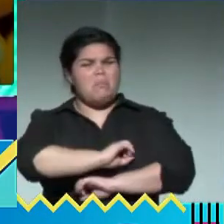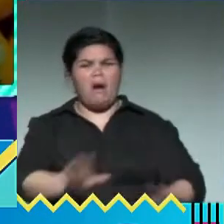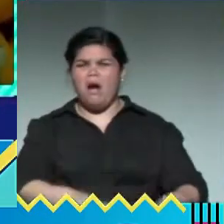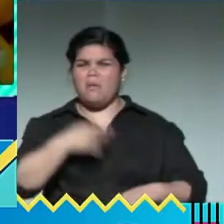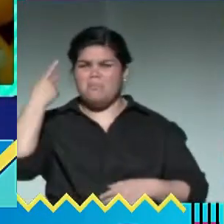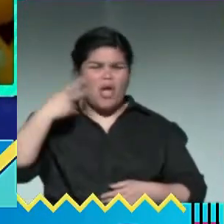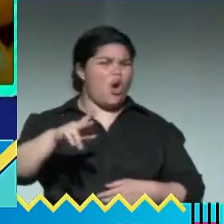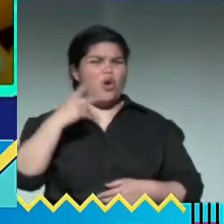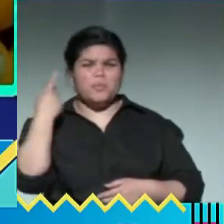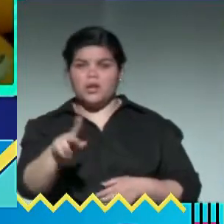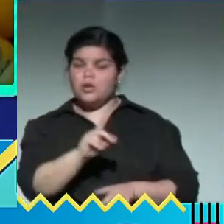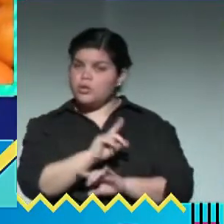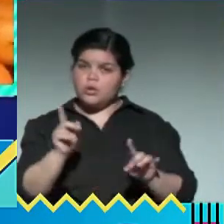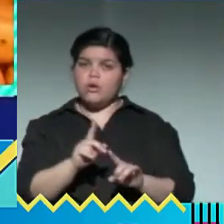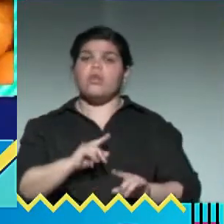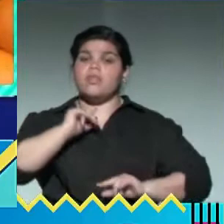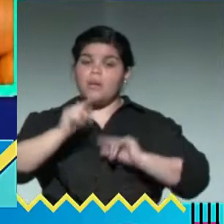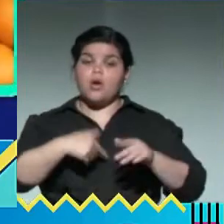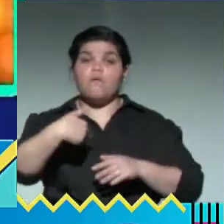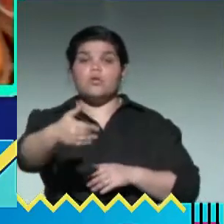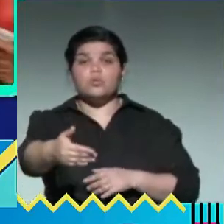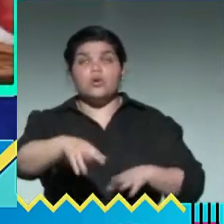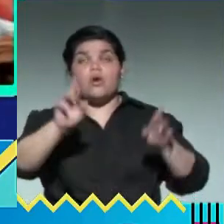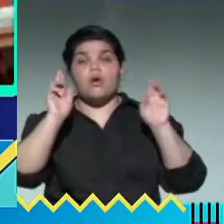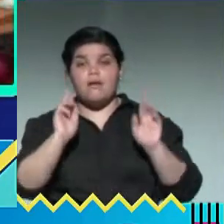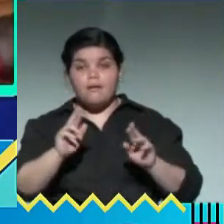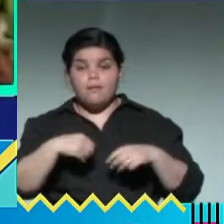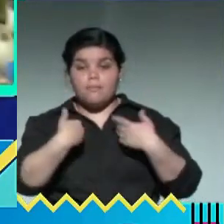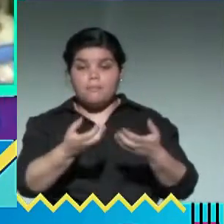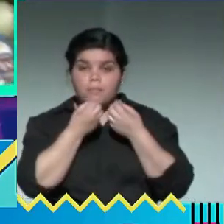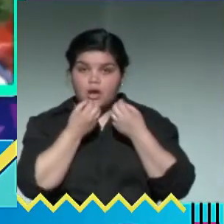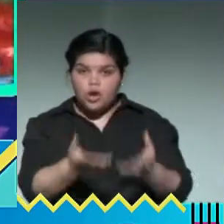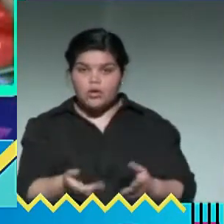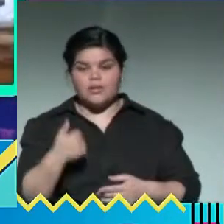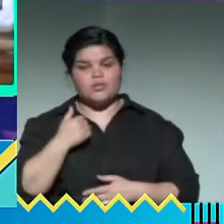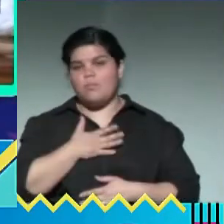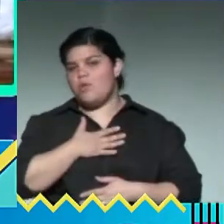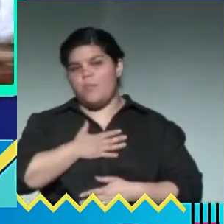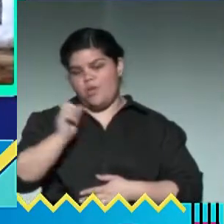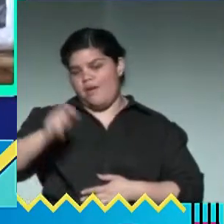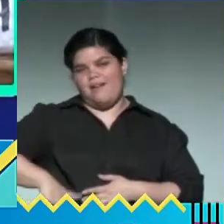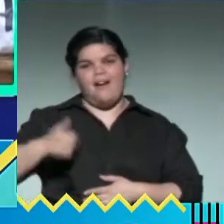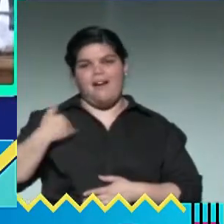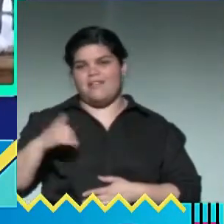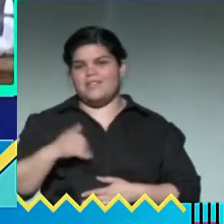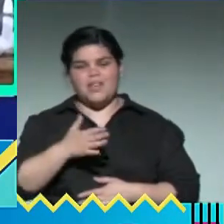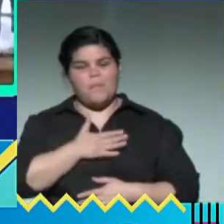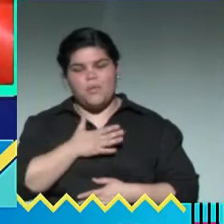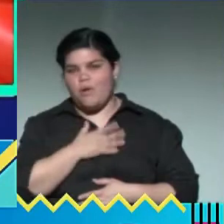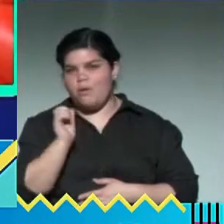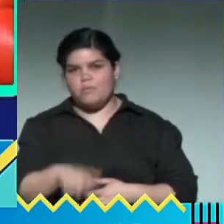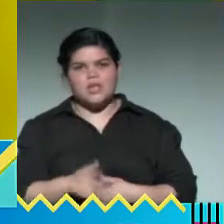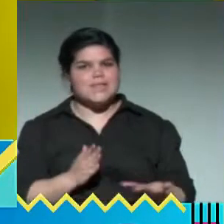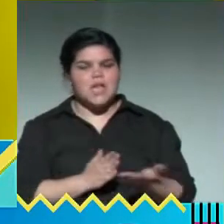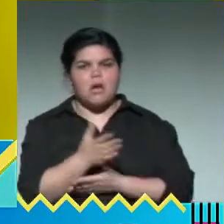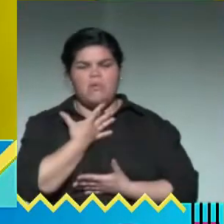estar peor y peor, es también me parece un problema nuestro, muy argentino, ¿no? Que nunca nos conformamos con nada.